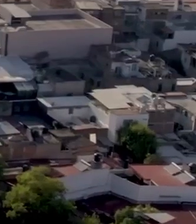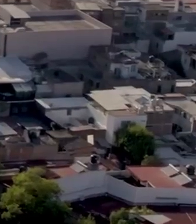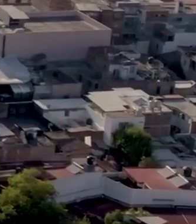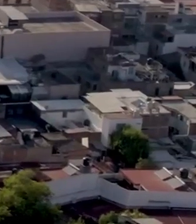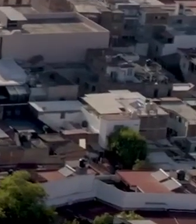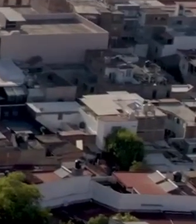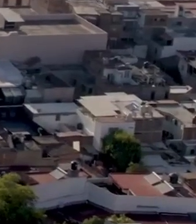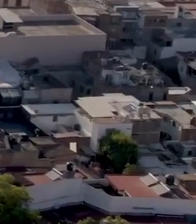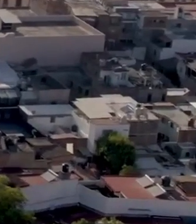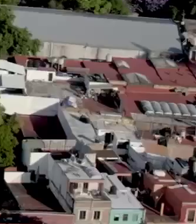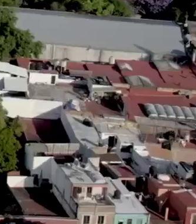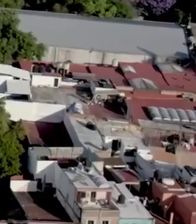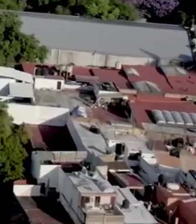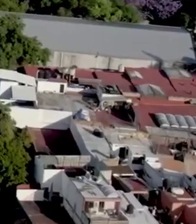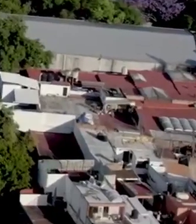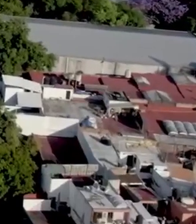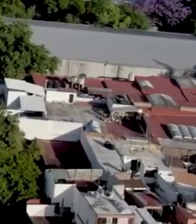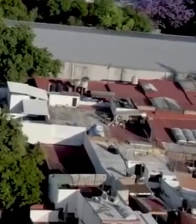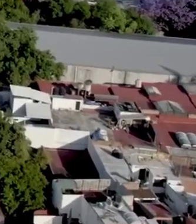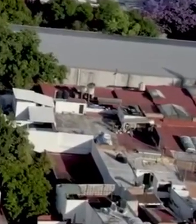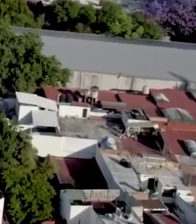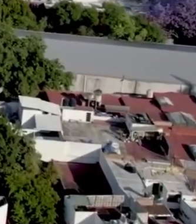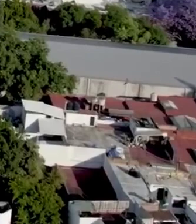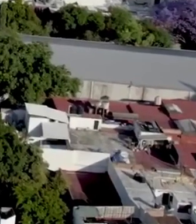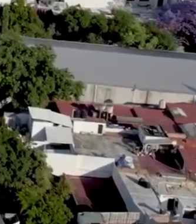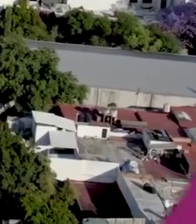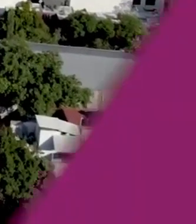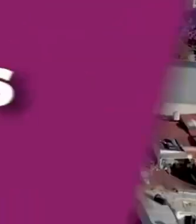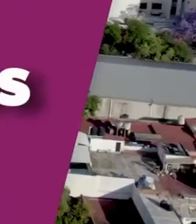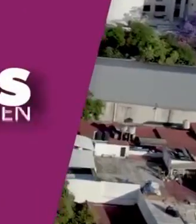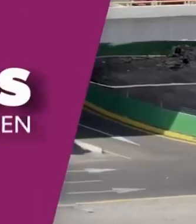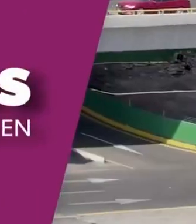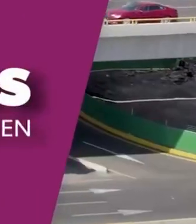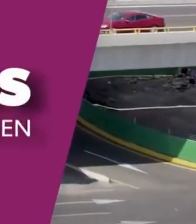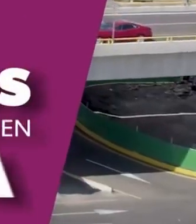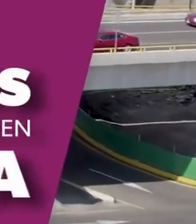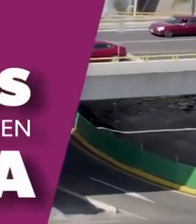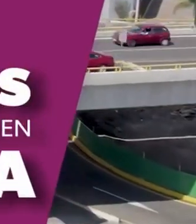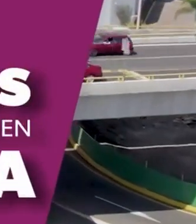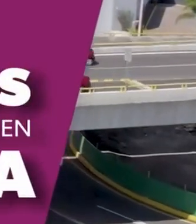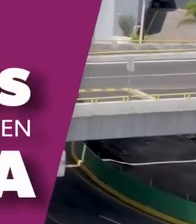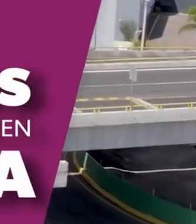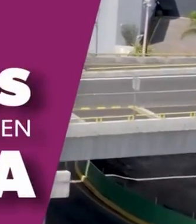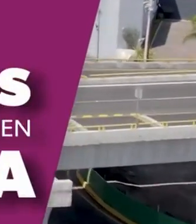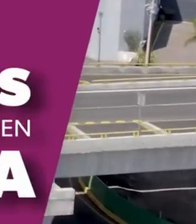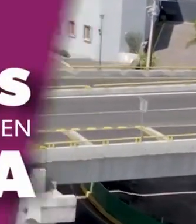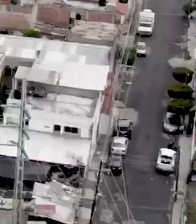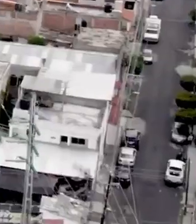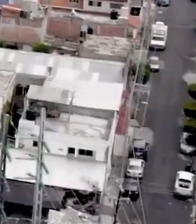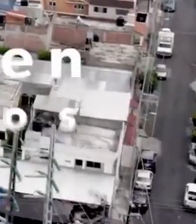Michoacán construye en Morelia. El gobierno de Michoacán destina más de 2.000 millones de pesos para obra pública en la capital